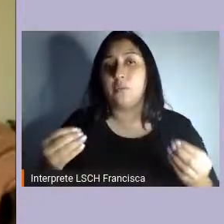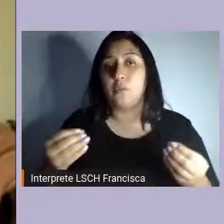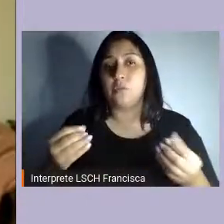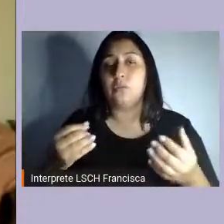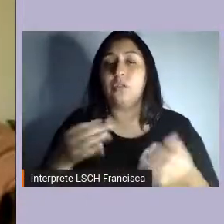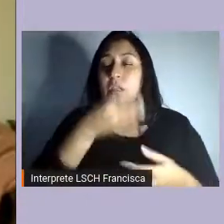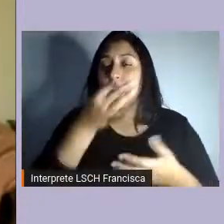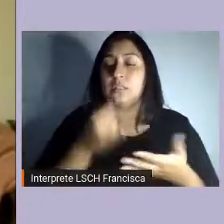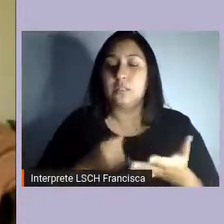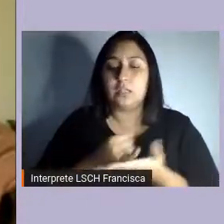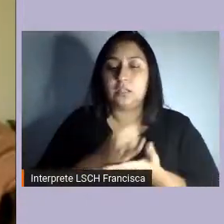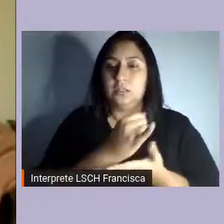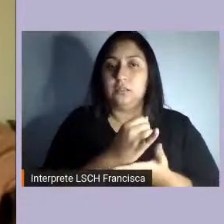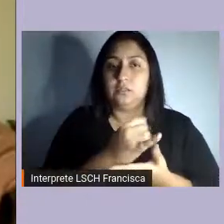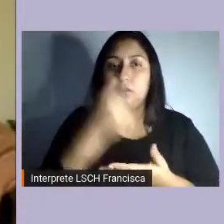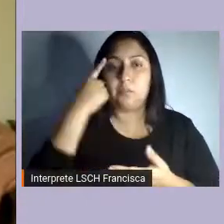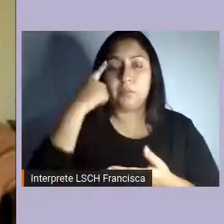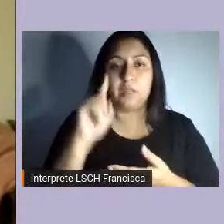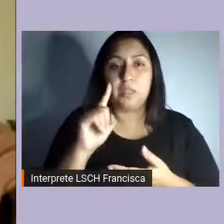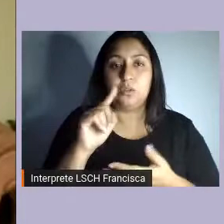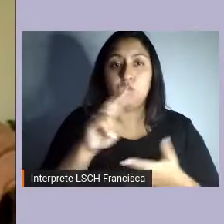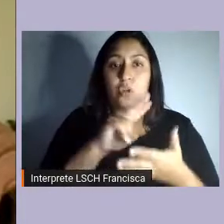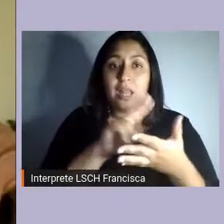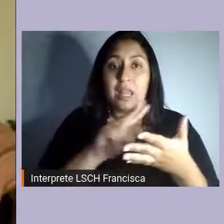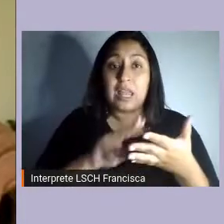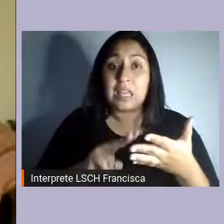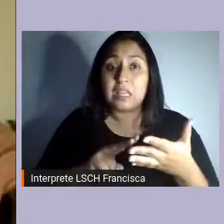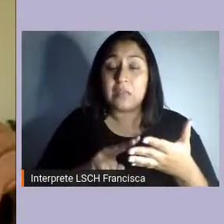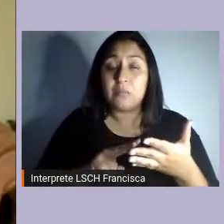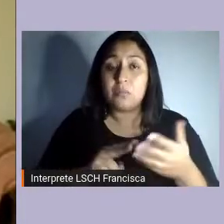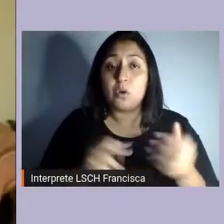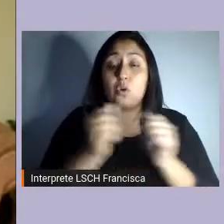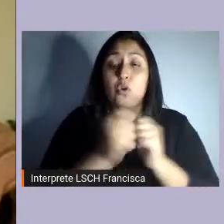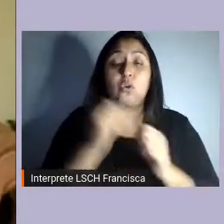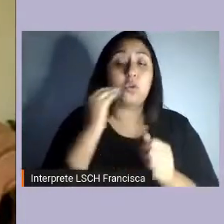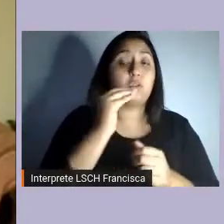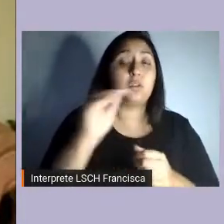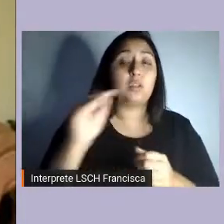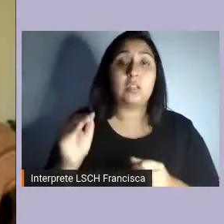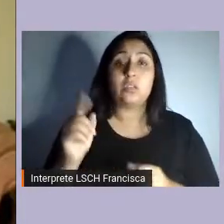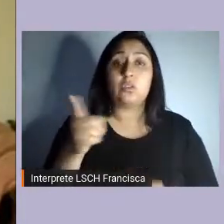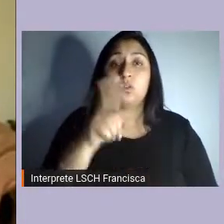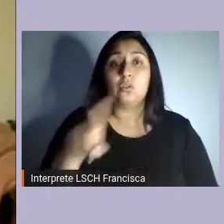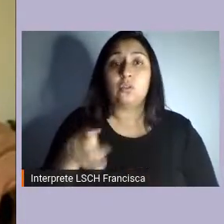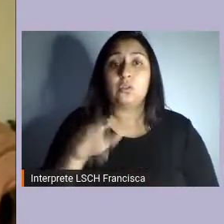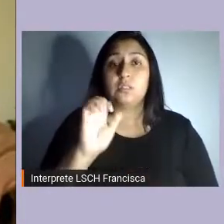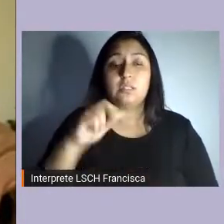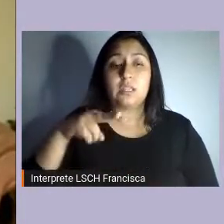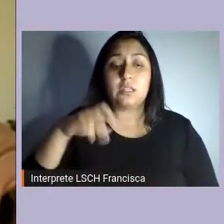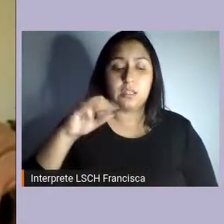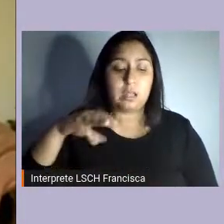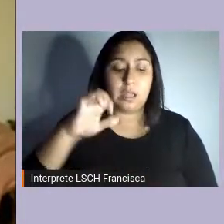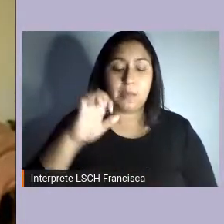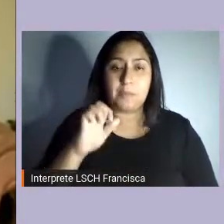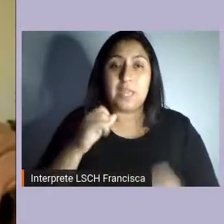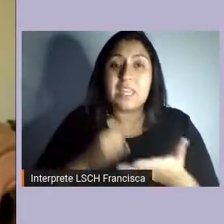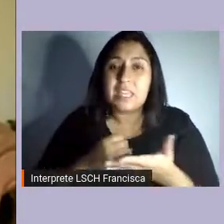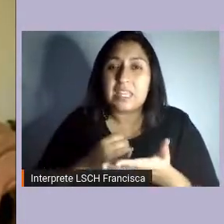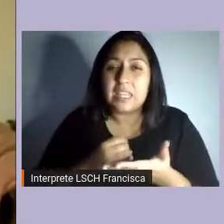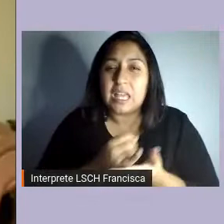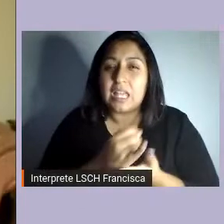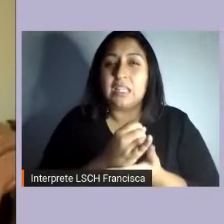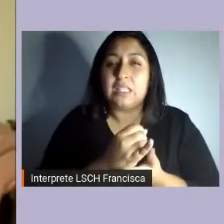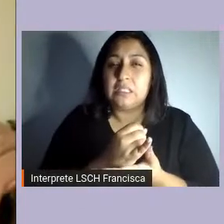Pero me pasó que leímos eso con estos niños del Sename, que al principio estaban bien. Estaban